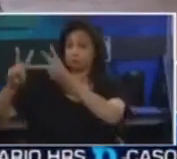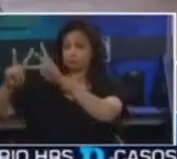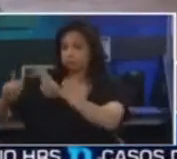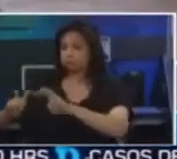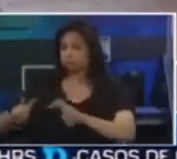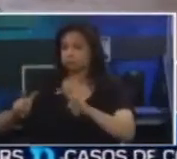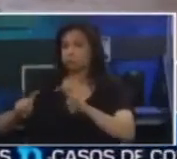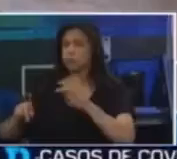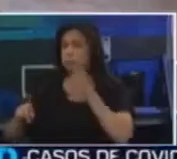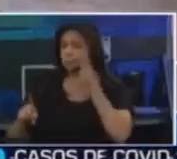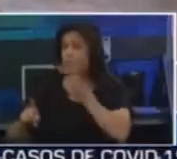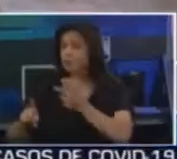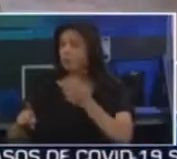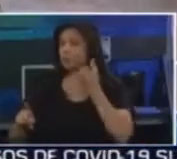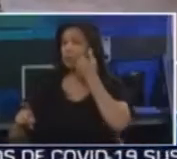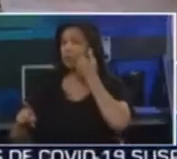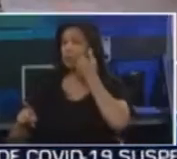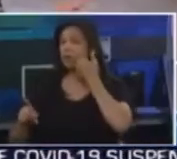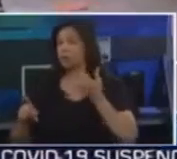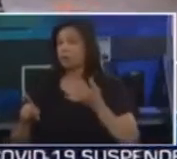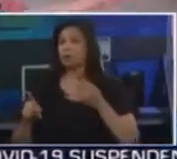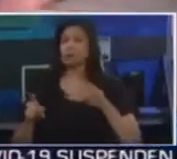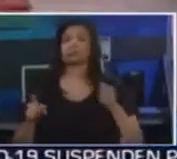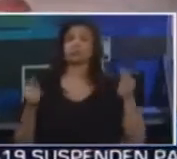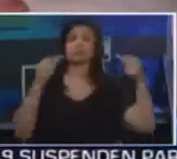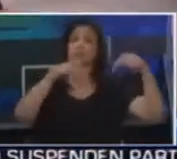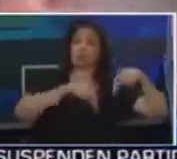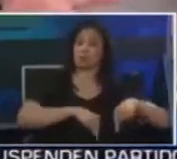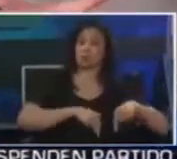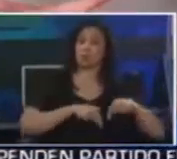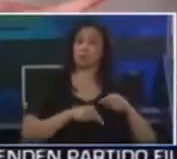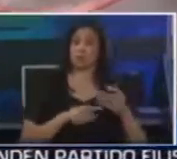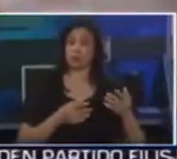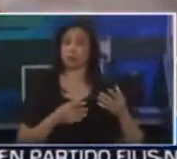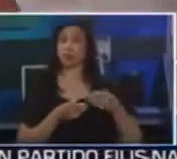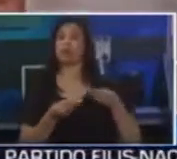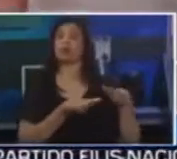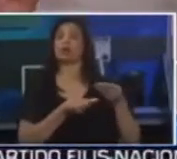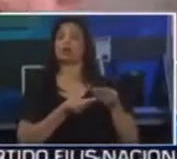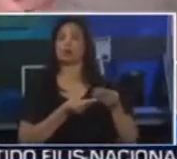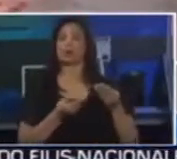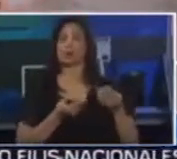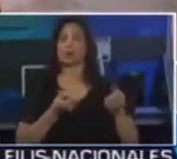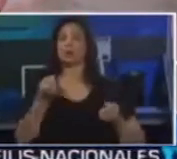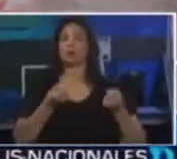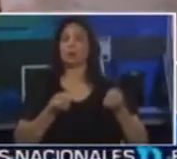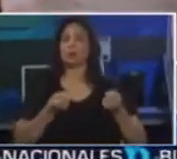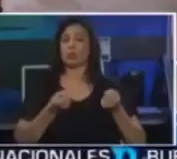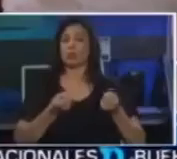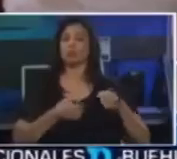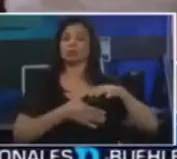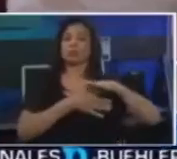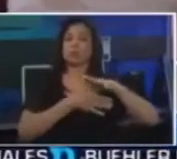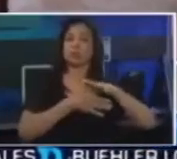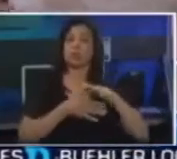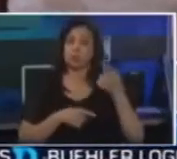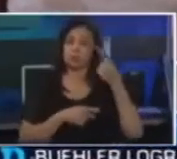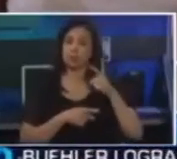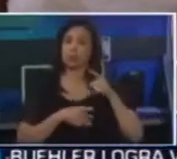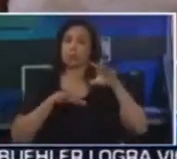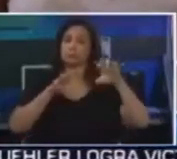si es verdad que están enfermos. Pero no que usted venga de un matadero, vaya para su negocio con su vehículo cargado de carne y que